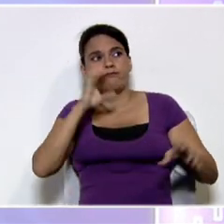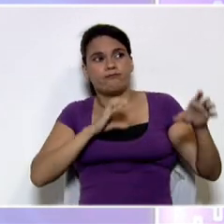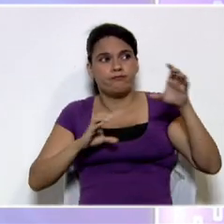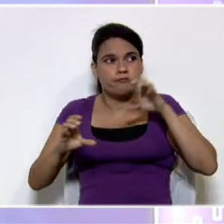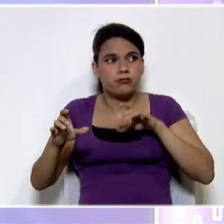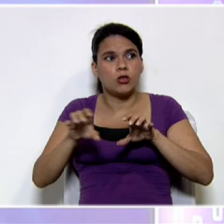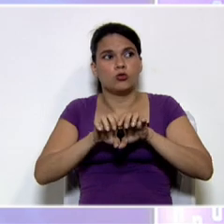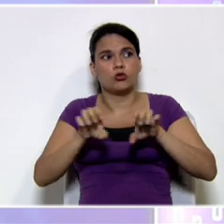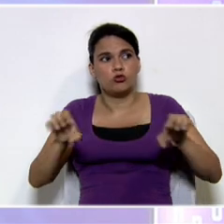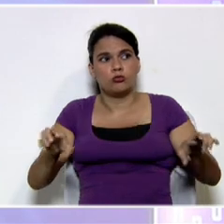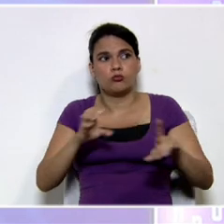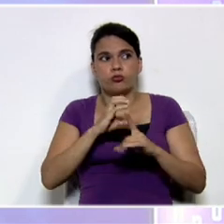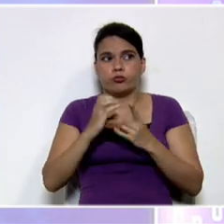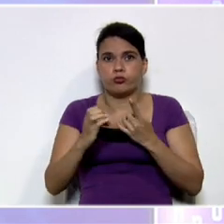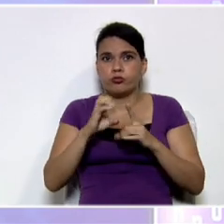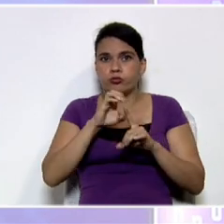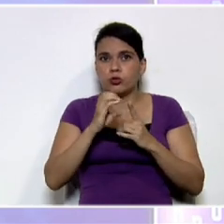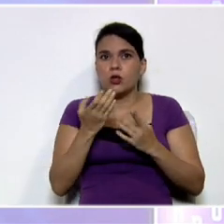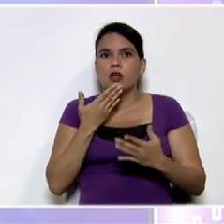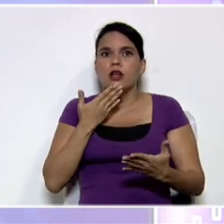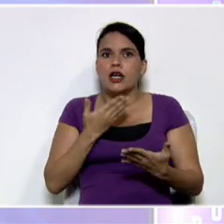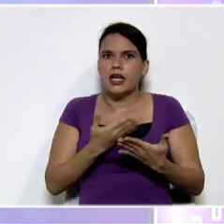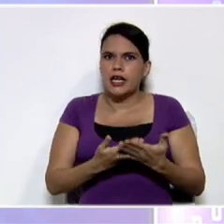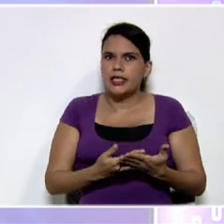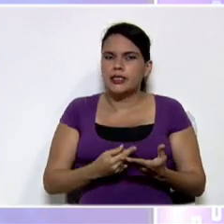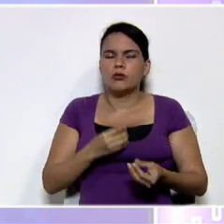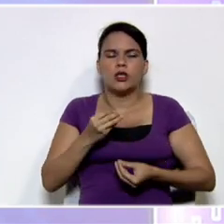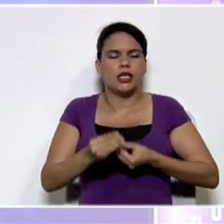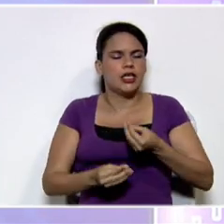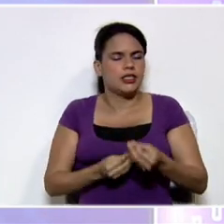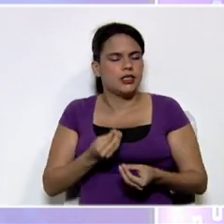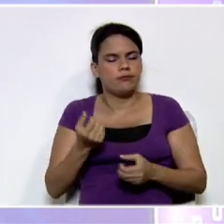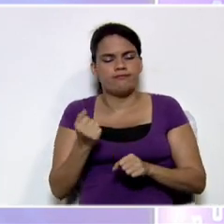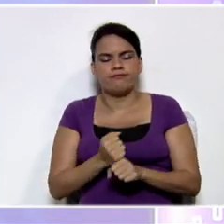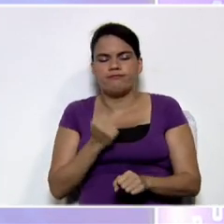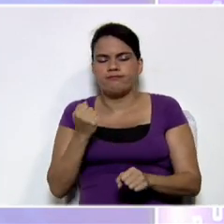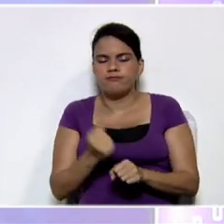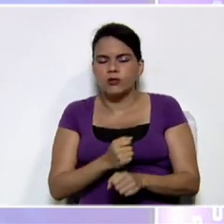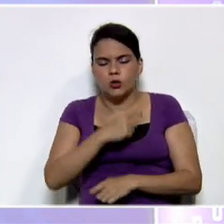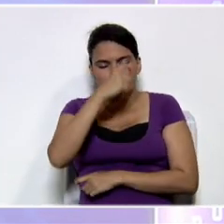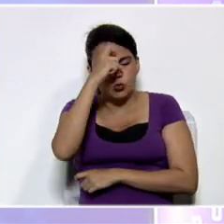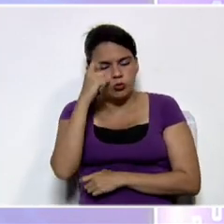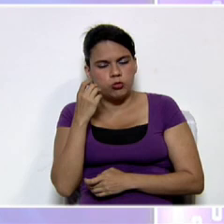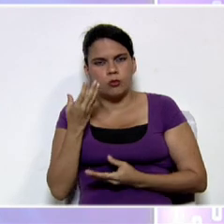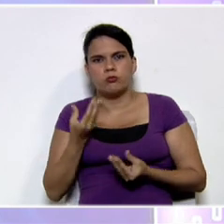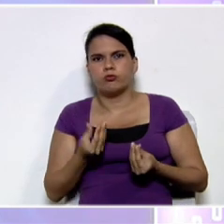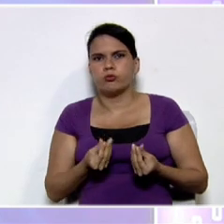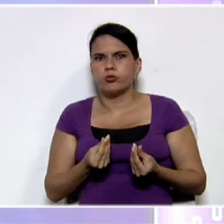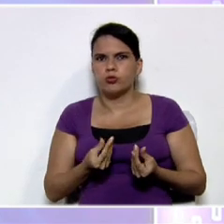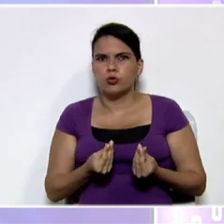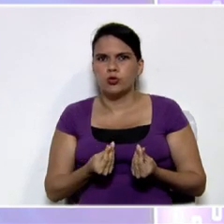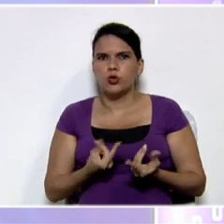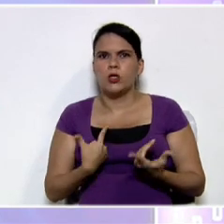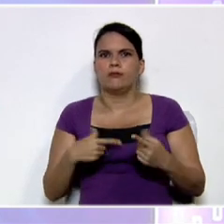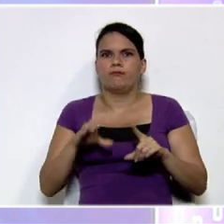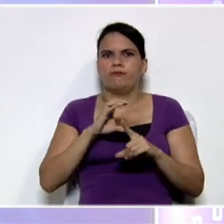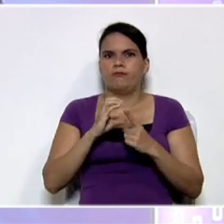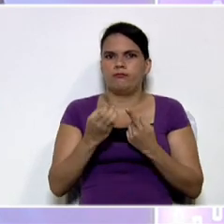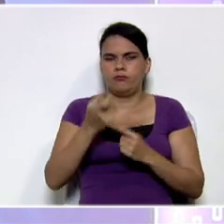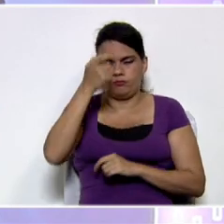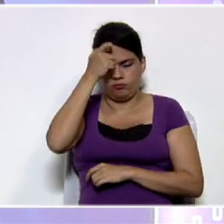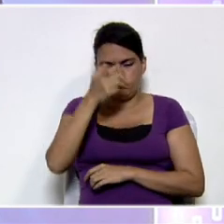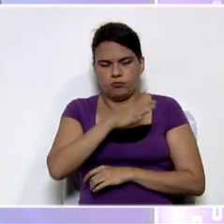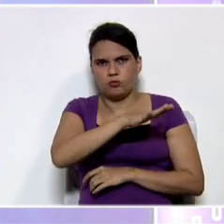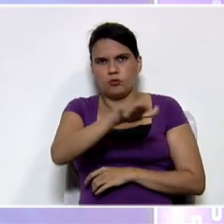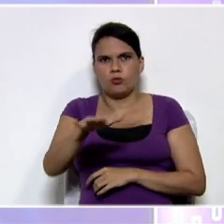cultura. Agradecemos que la UNESCO haya hecho tanto en beneficio del patrimonio mundial de los pueblos del mundo, porque además